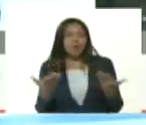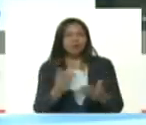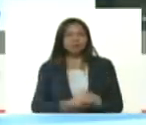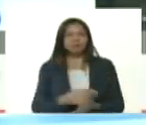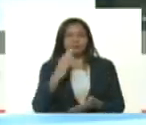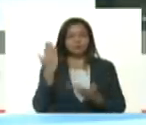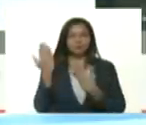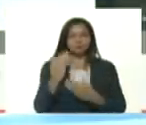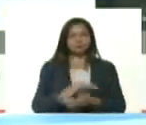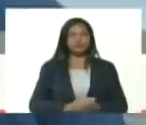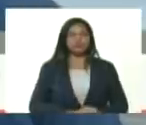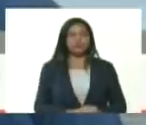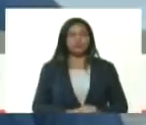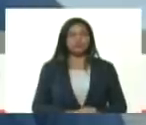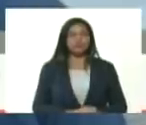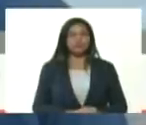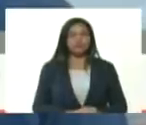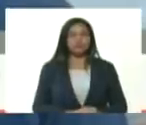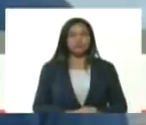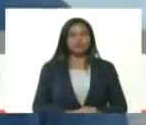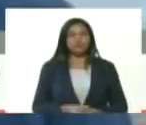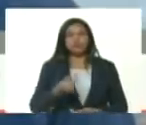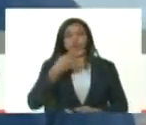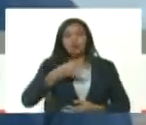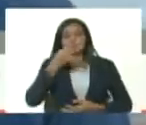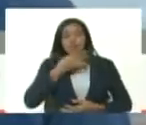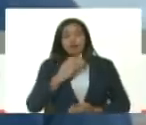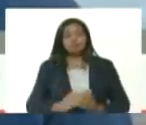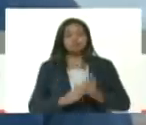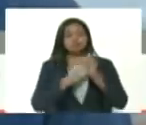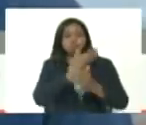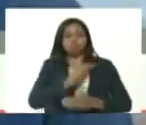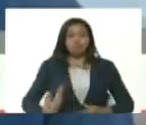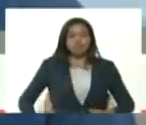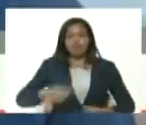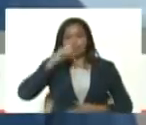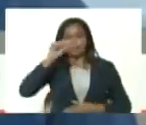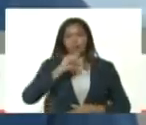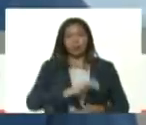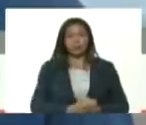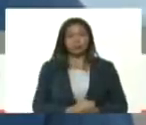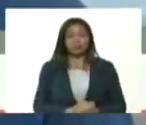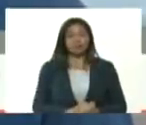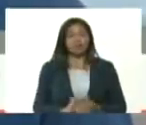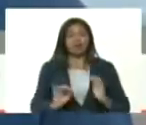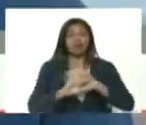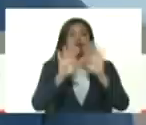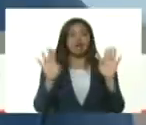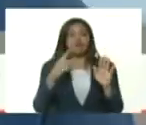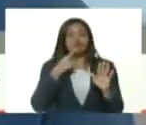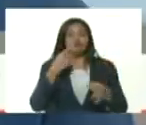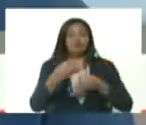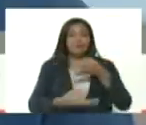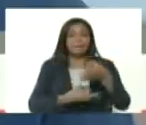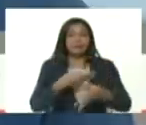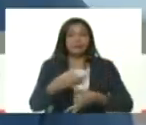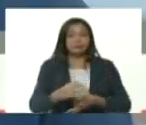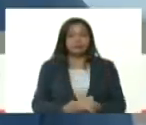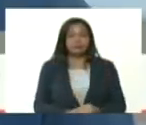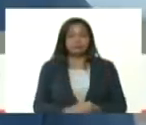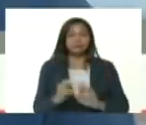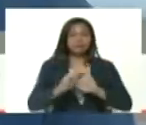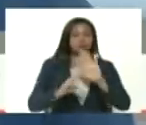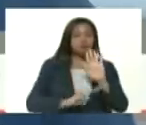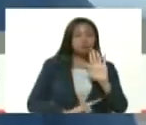Paredes. Bueno, muy buenas tardes, mi comandante en jefe. Efectivamente, pues, cumpliendo